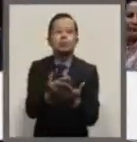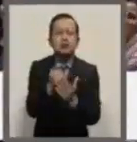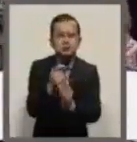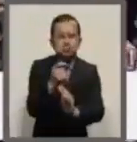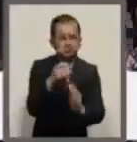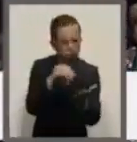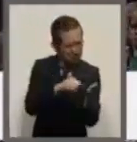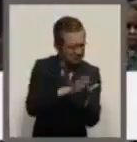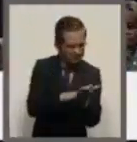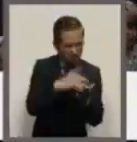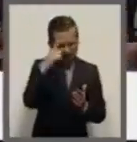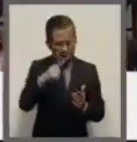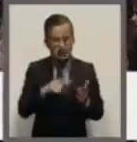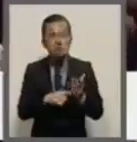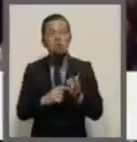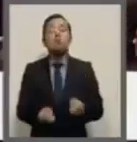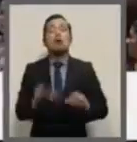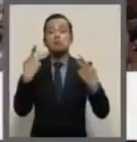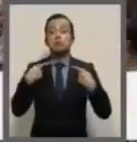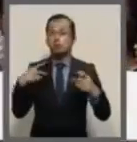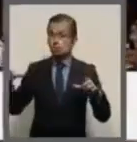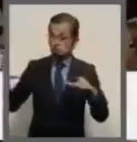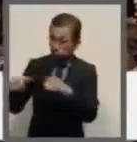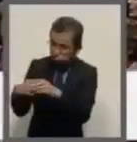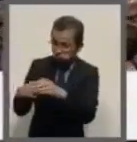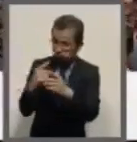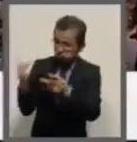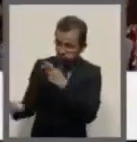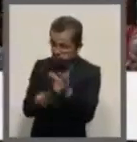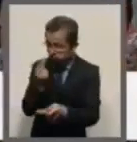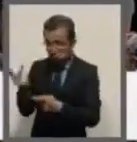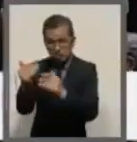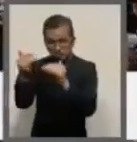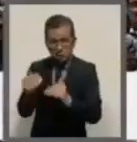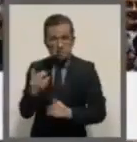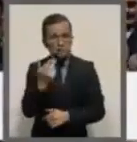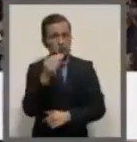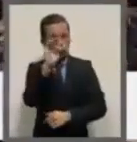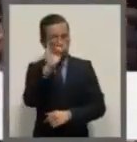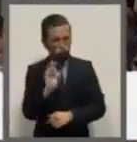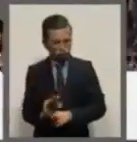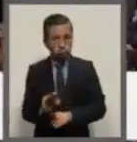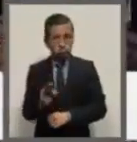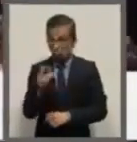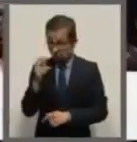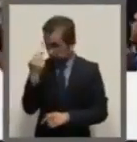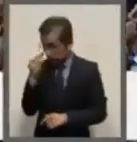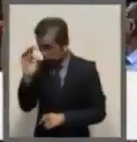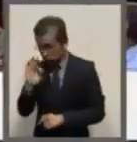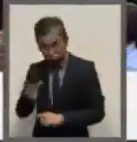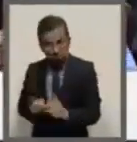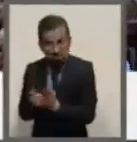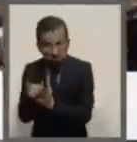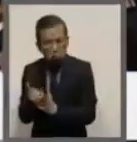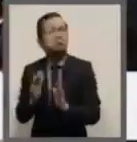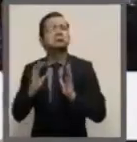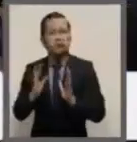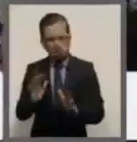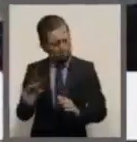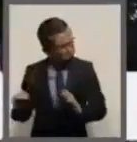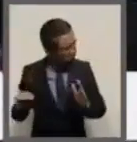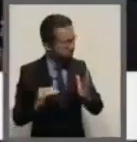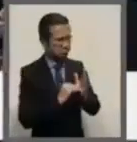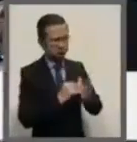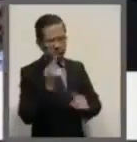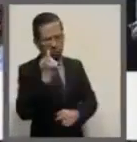de participación para hacer válida la consulta popular. Y con ese tema haremos mucho